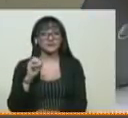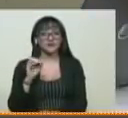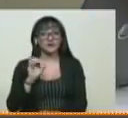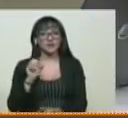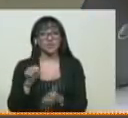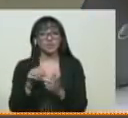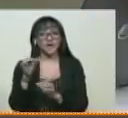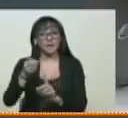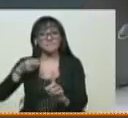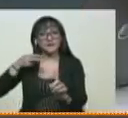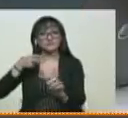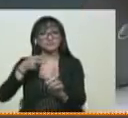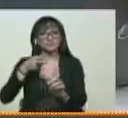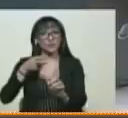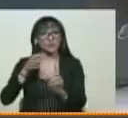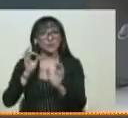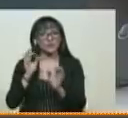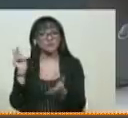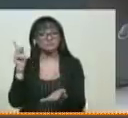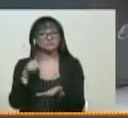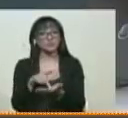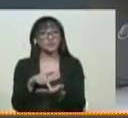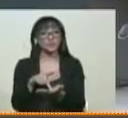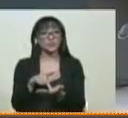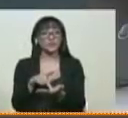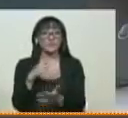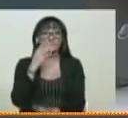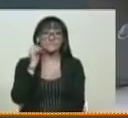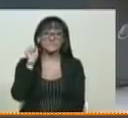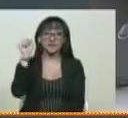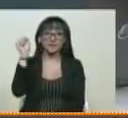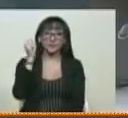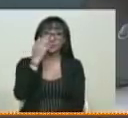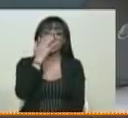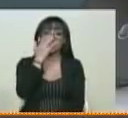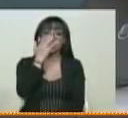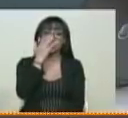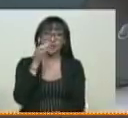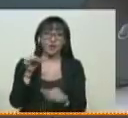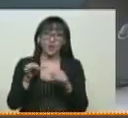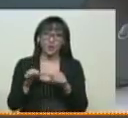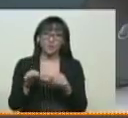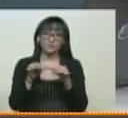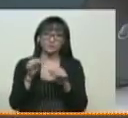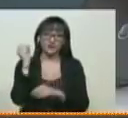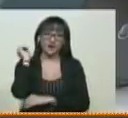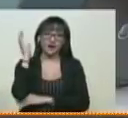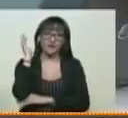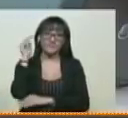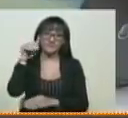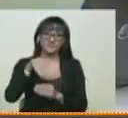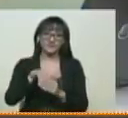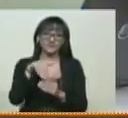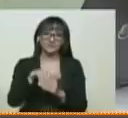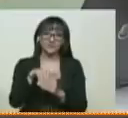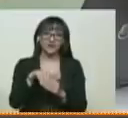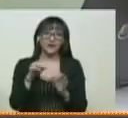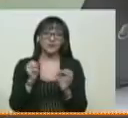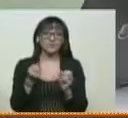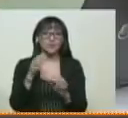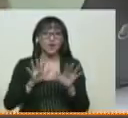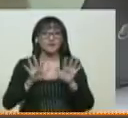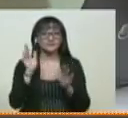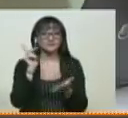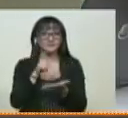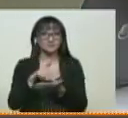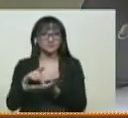estado Amazonas, el arribo del candidato del Frente Amplio de la Patria, Nicolás Maduro Moros, en la continuación de la campaña electoral. Es la entidad número 15 que